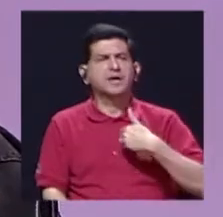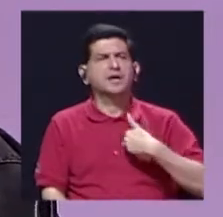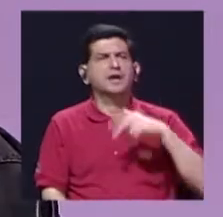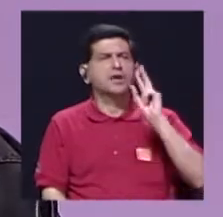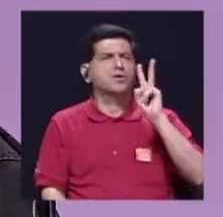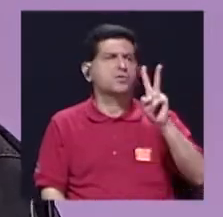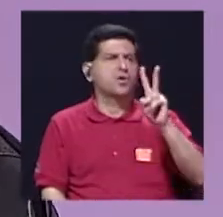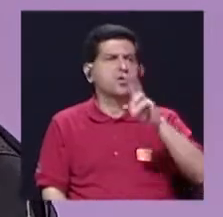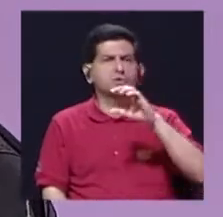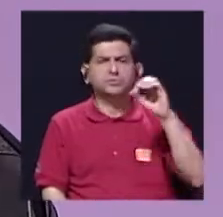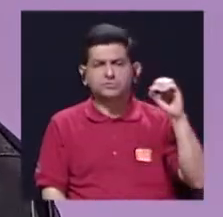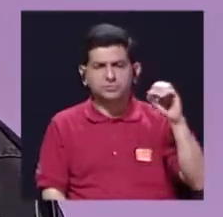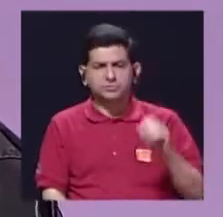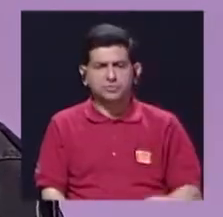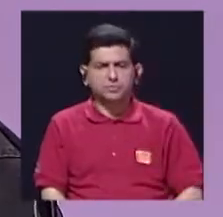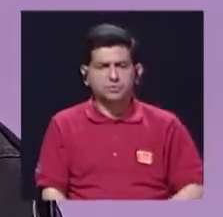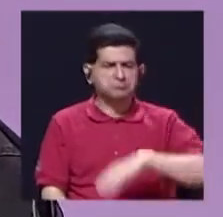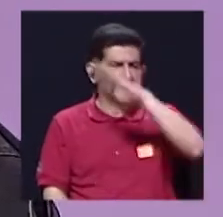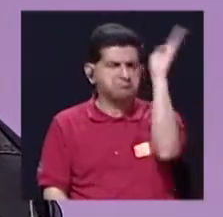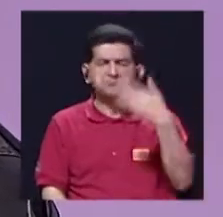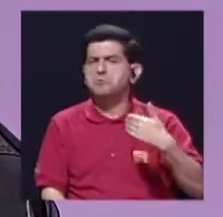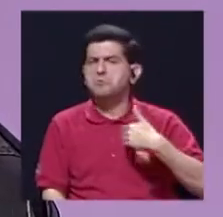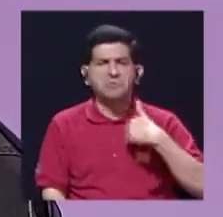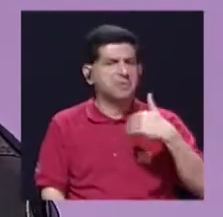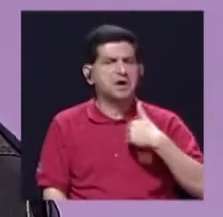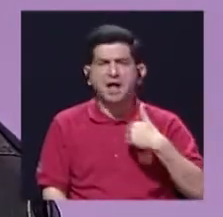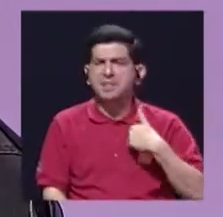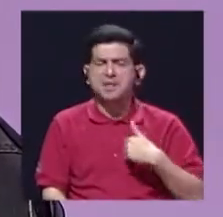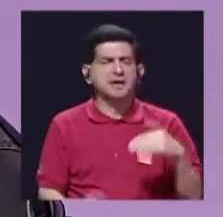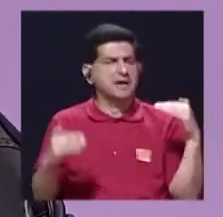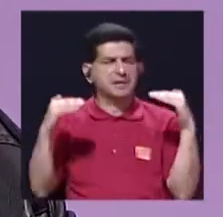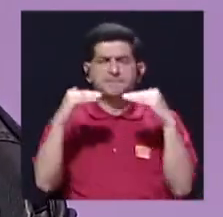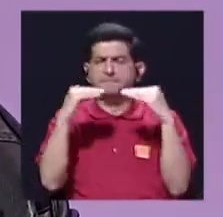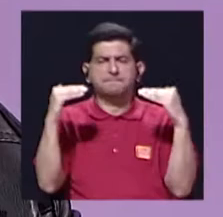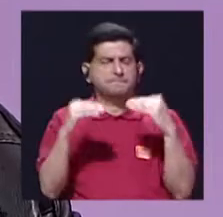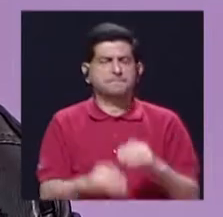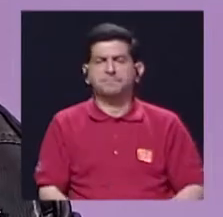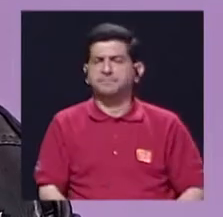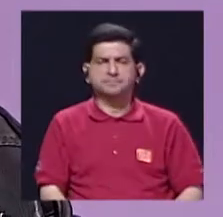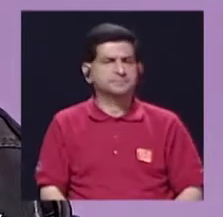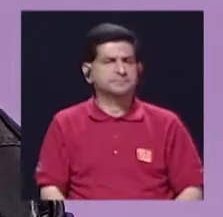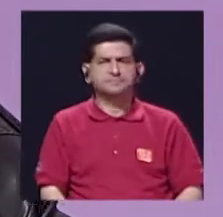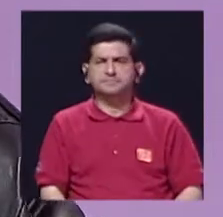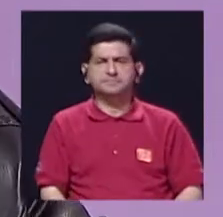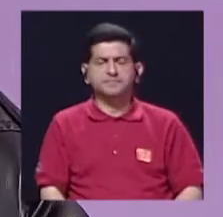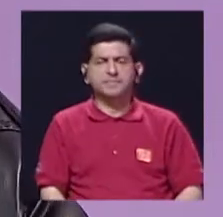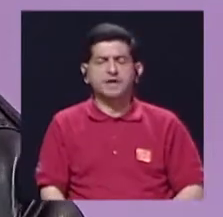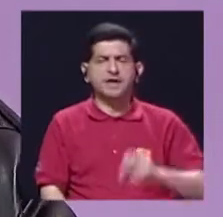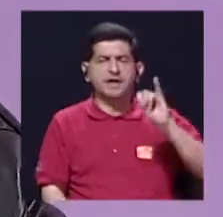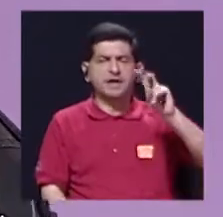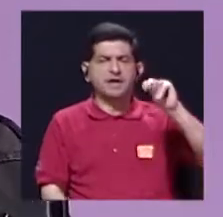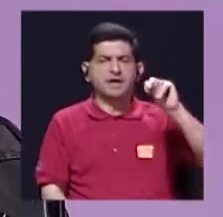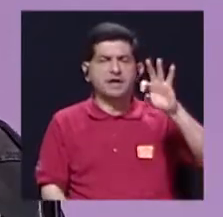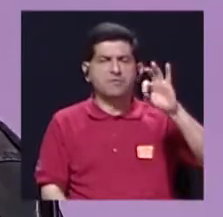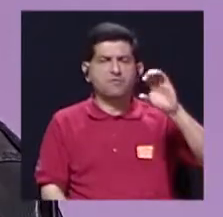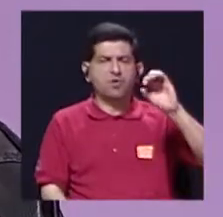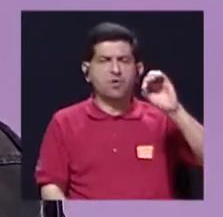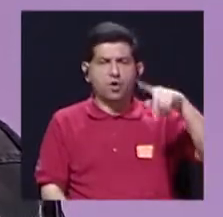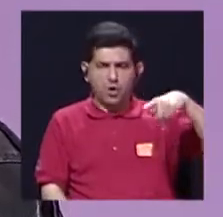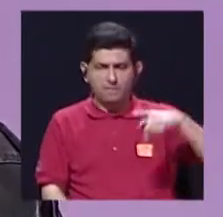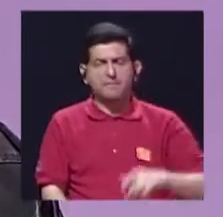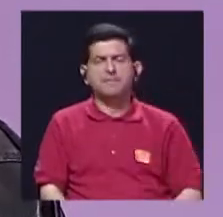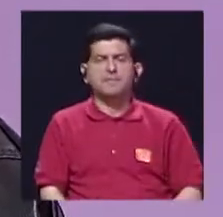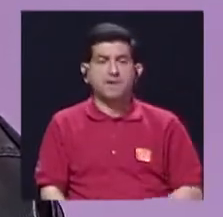dos, o no, nunca ha existido paridad. En el Infocop es